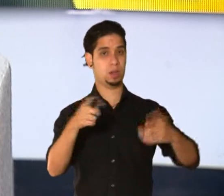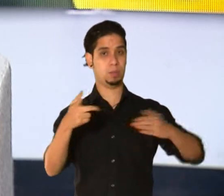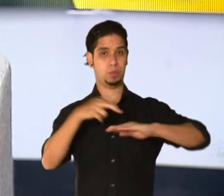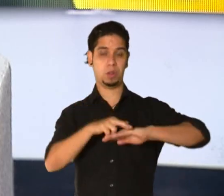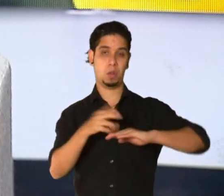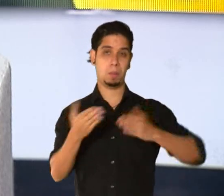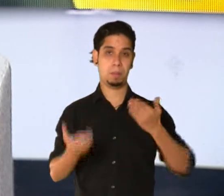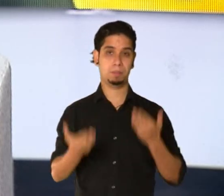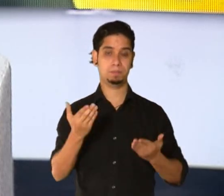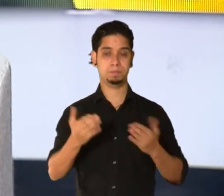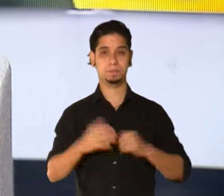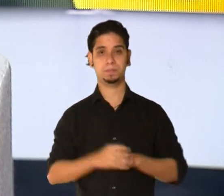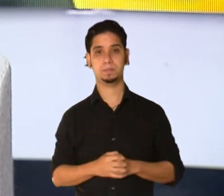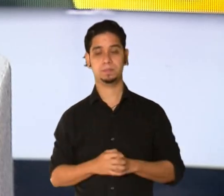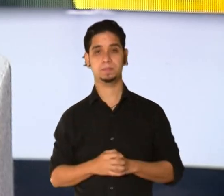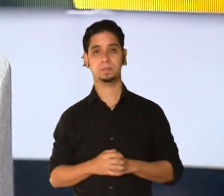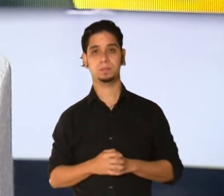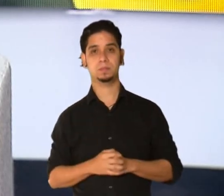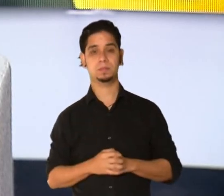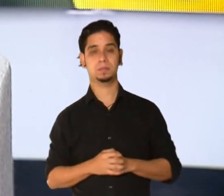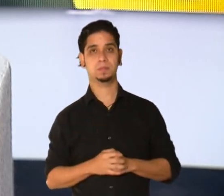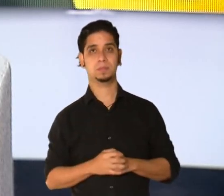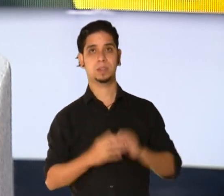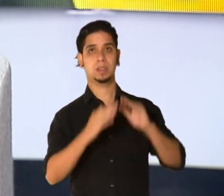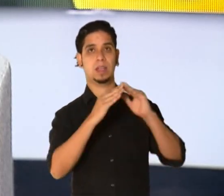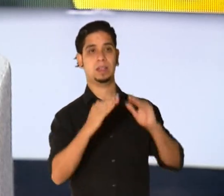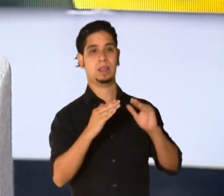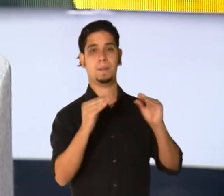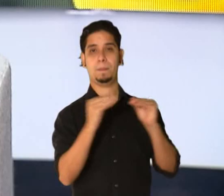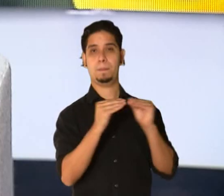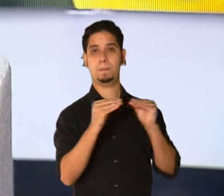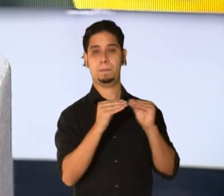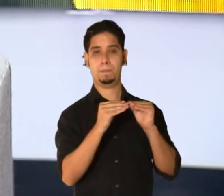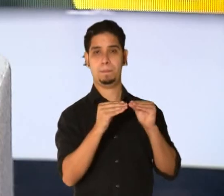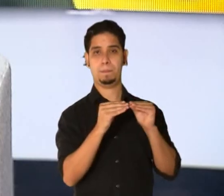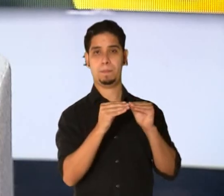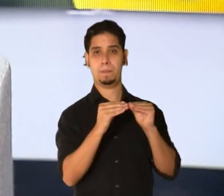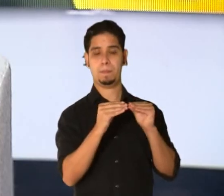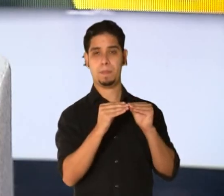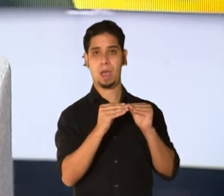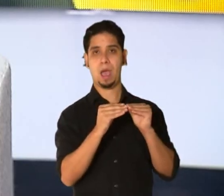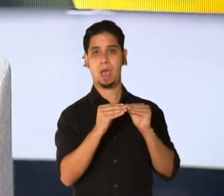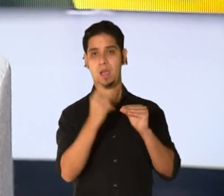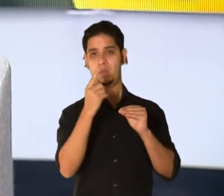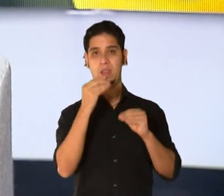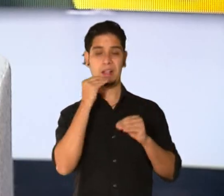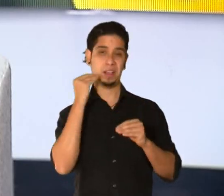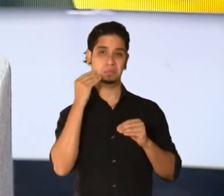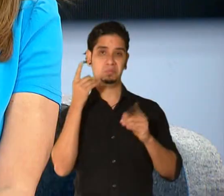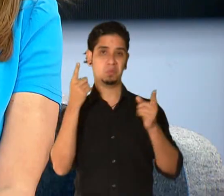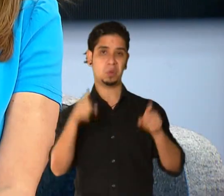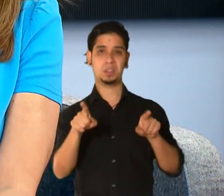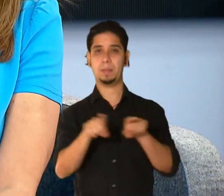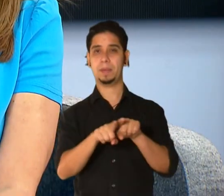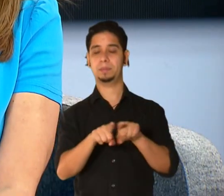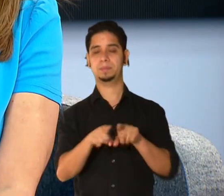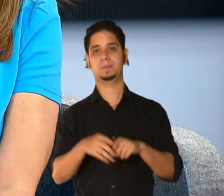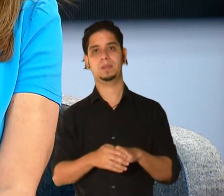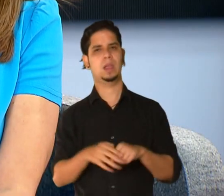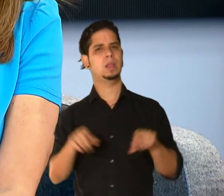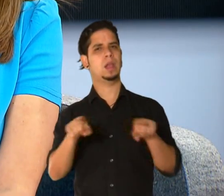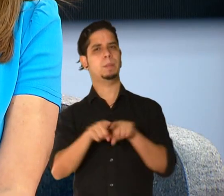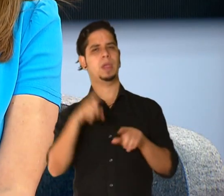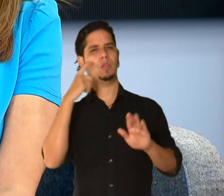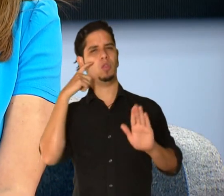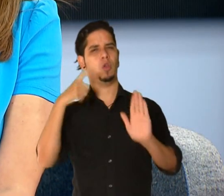vez que hay viviendas que cada vez son más las personas, no son muchas que viven en una vivienda, ¿no? Claro, también vi que en